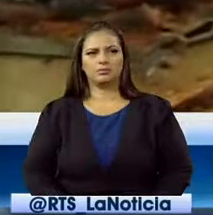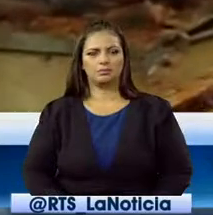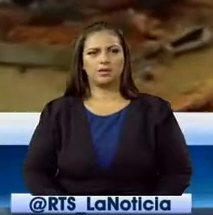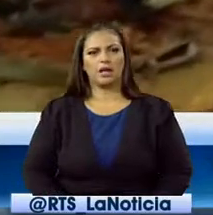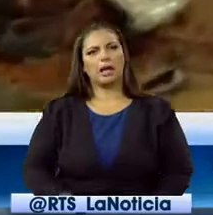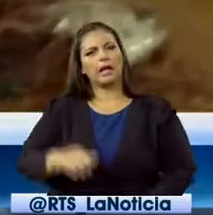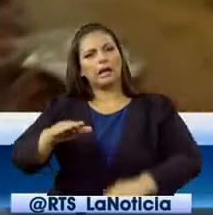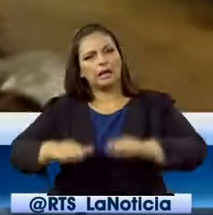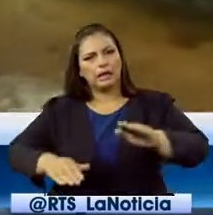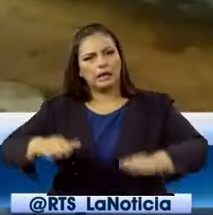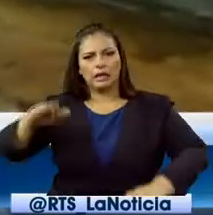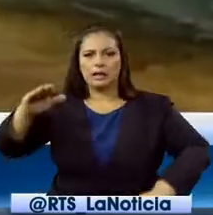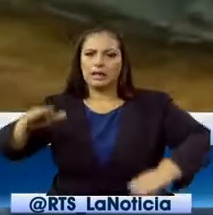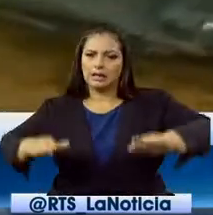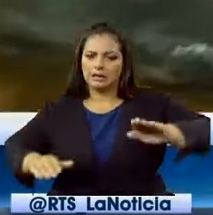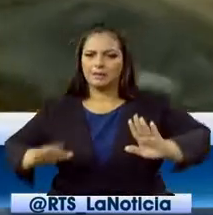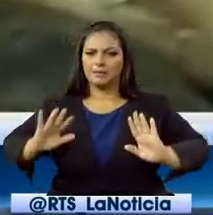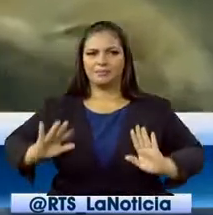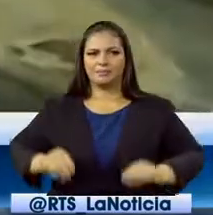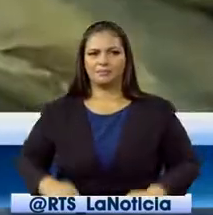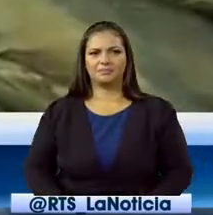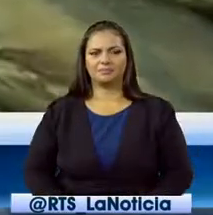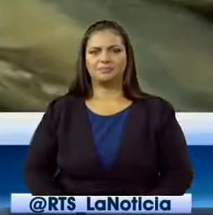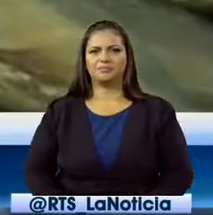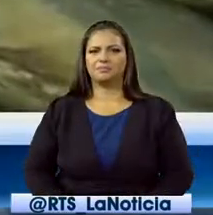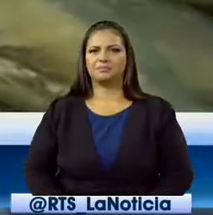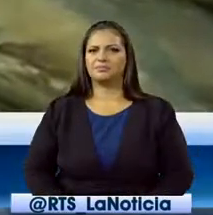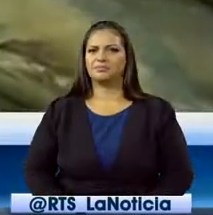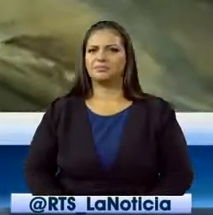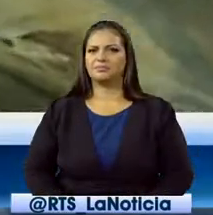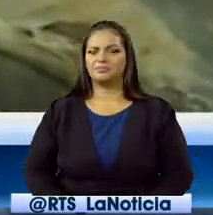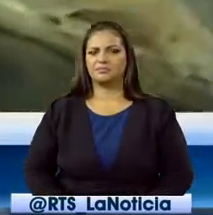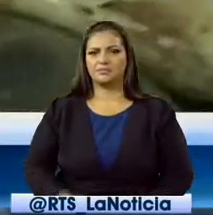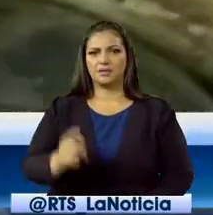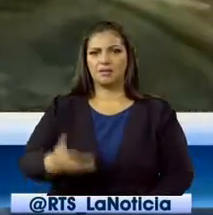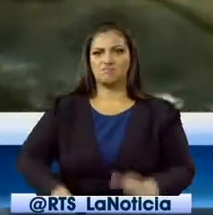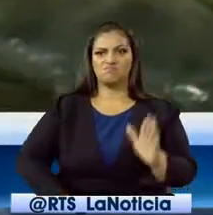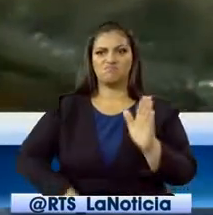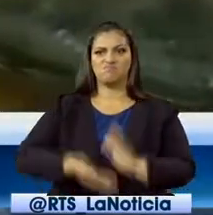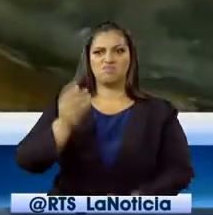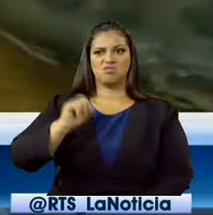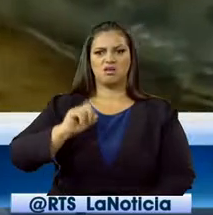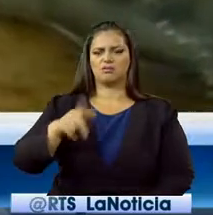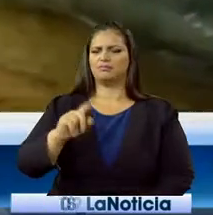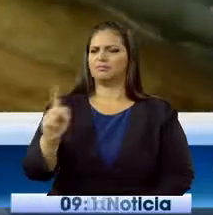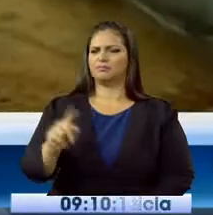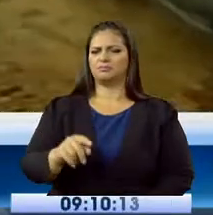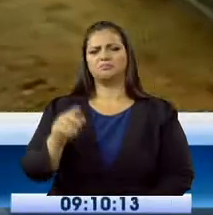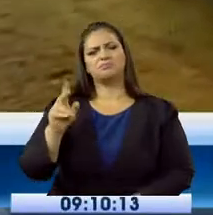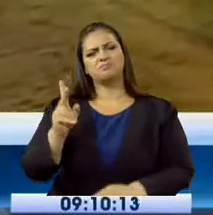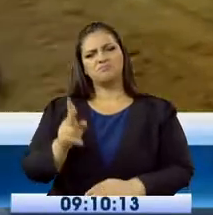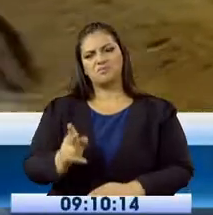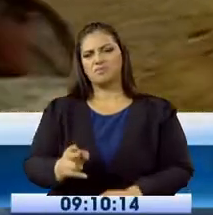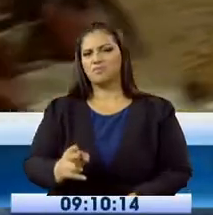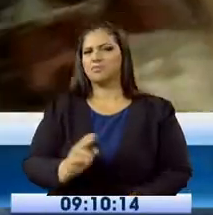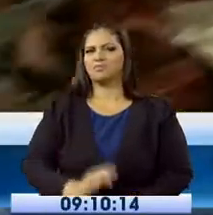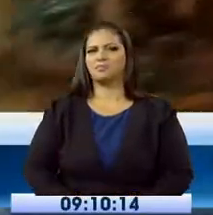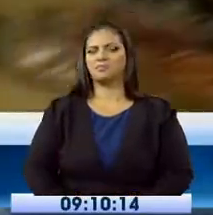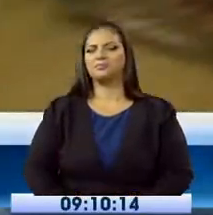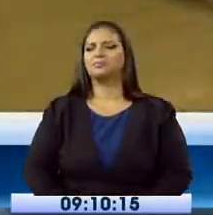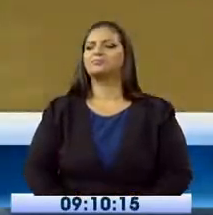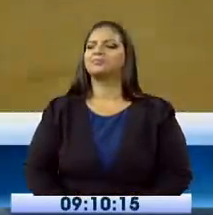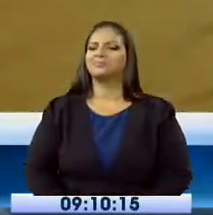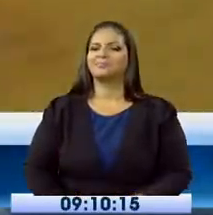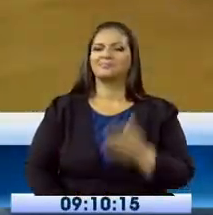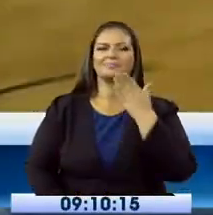estándar, ¿no? Ese ni sube ni baja, así se permanece. Sí, sí, así se permanece. Listo, muchísimas gracias, señor. Estamos en el mercado Caraguay, al sur